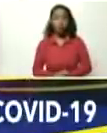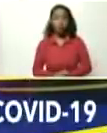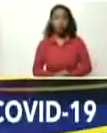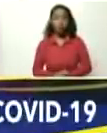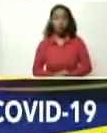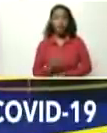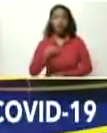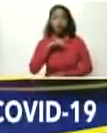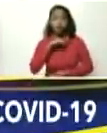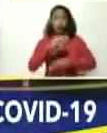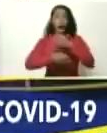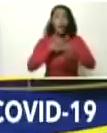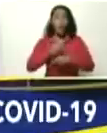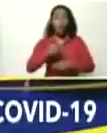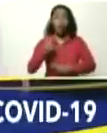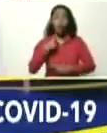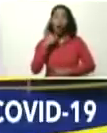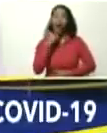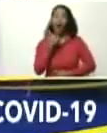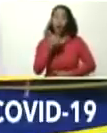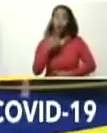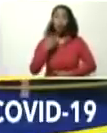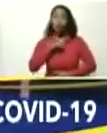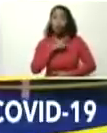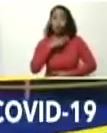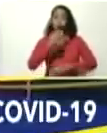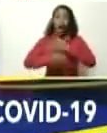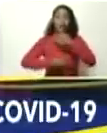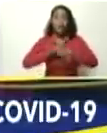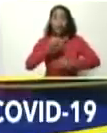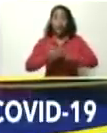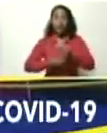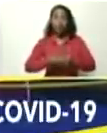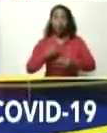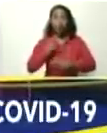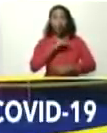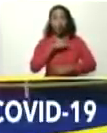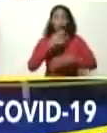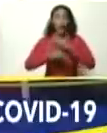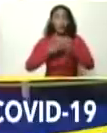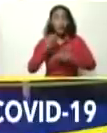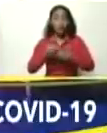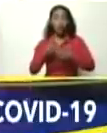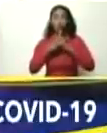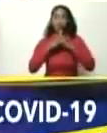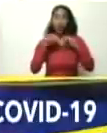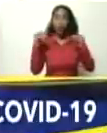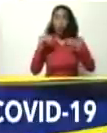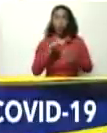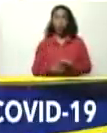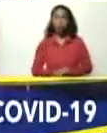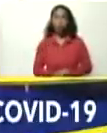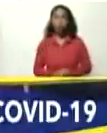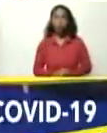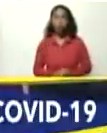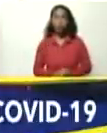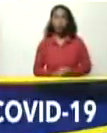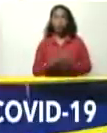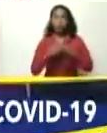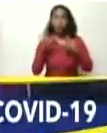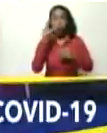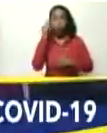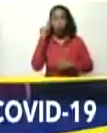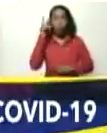Y lo estamos haciendo, cuando digo algo estamos haciendo, es que lo estamos haciendo entre todos y entre